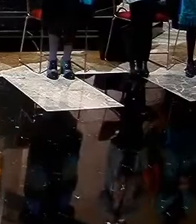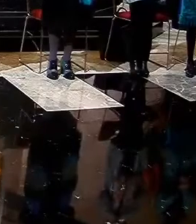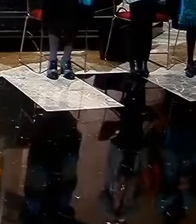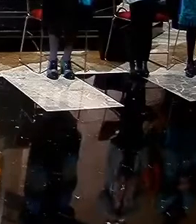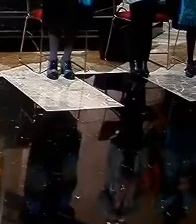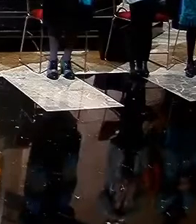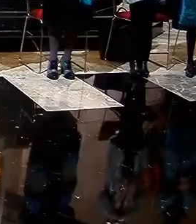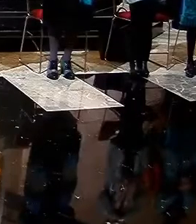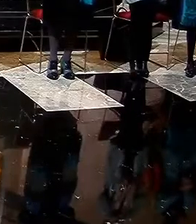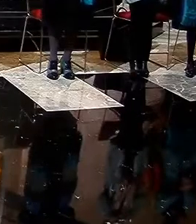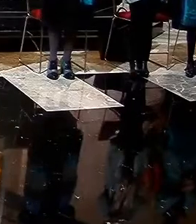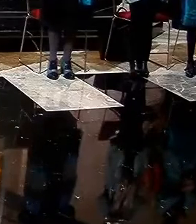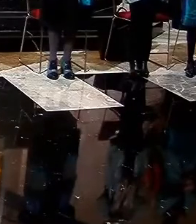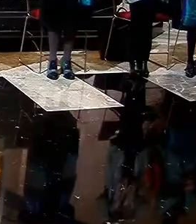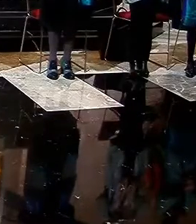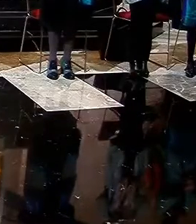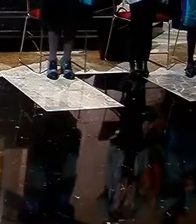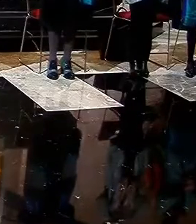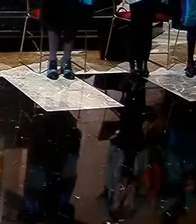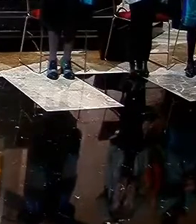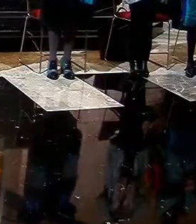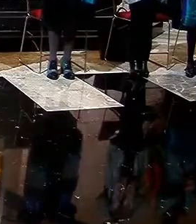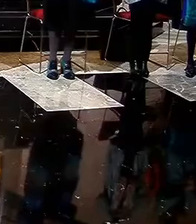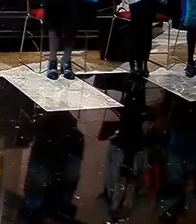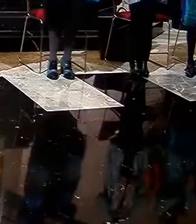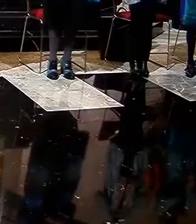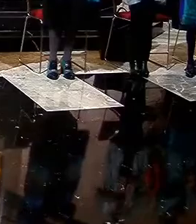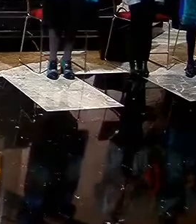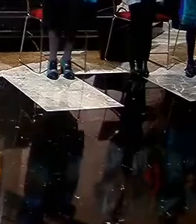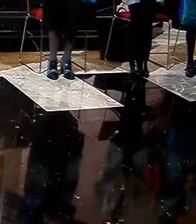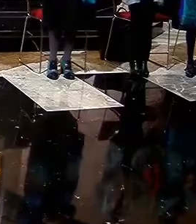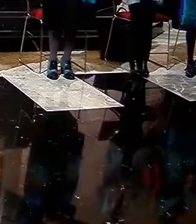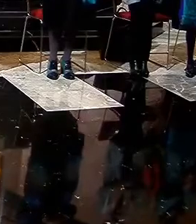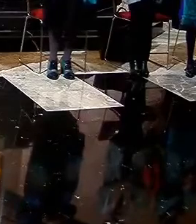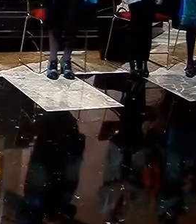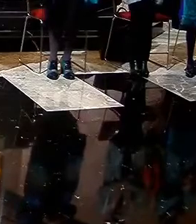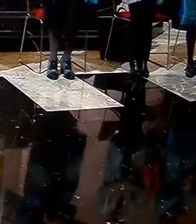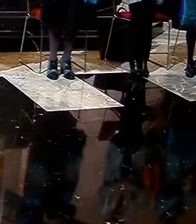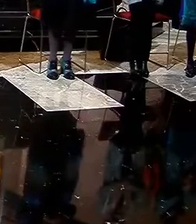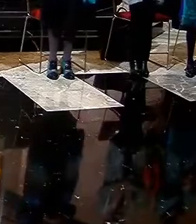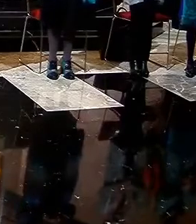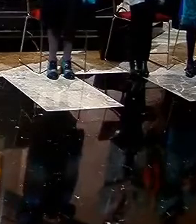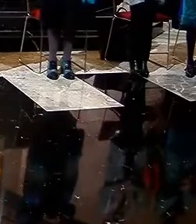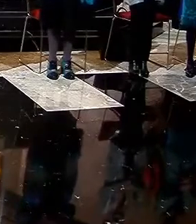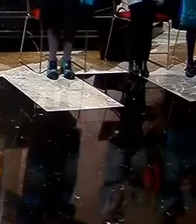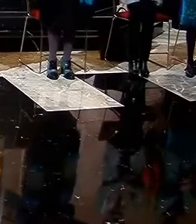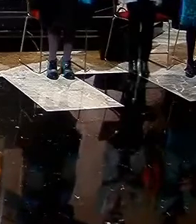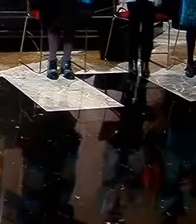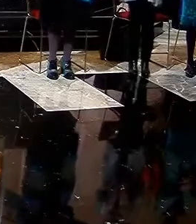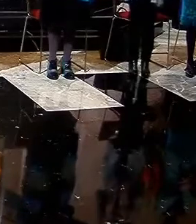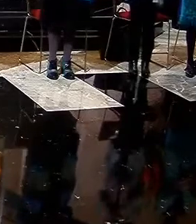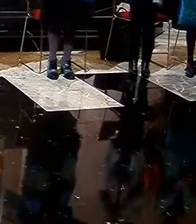La acompañan el secretario de Gobernación, licenciado Adán Augusto López Hernández,